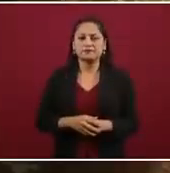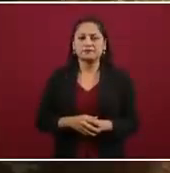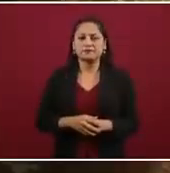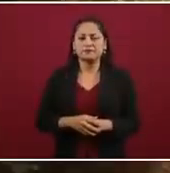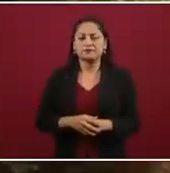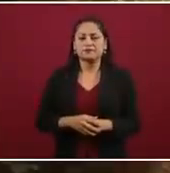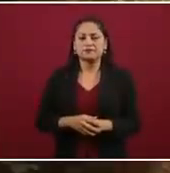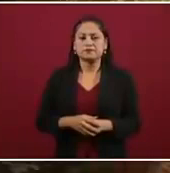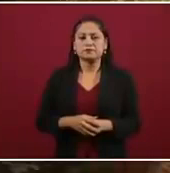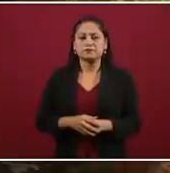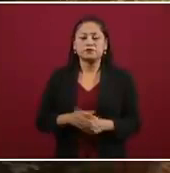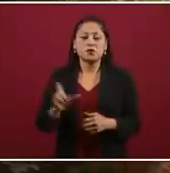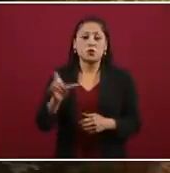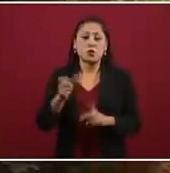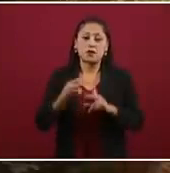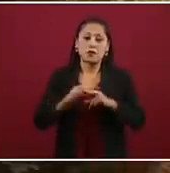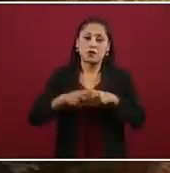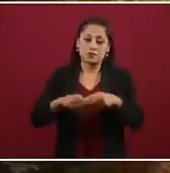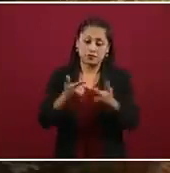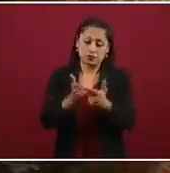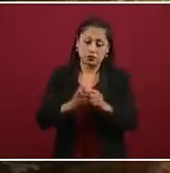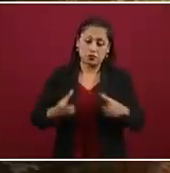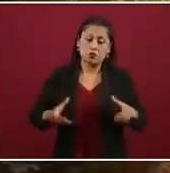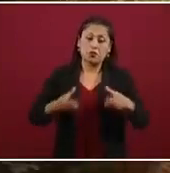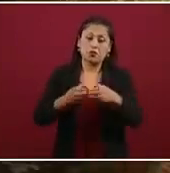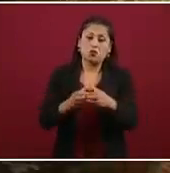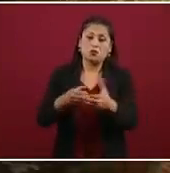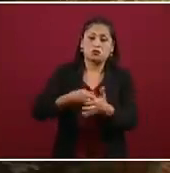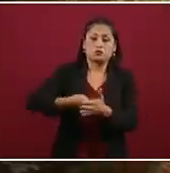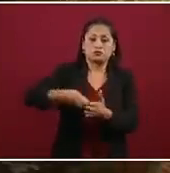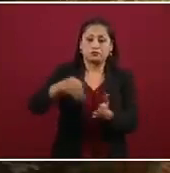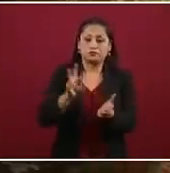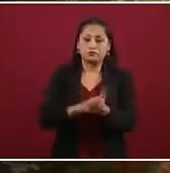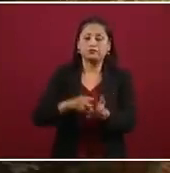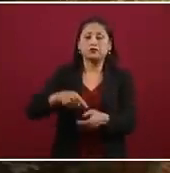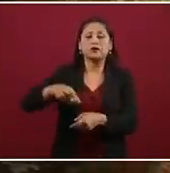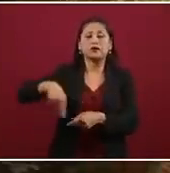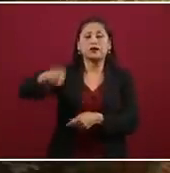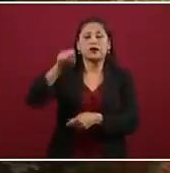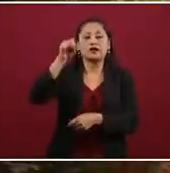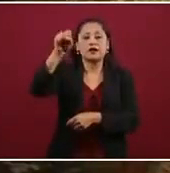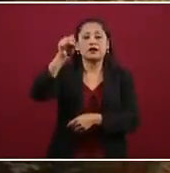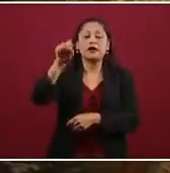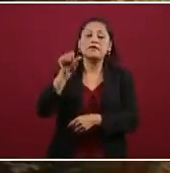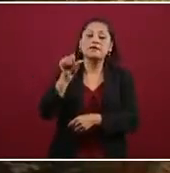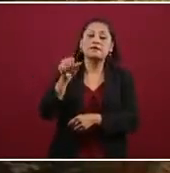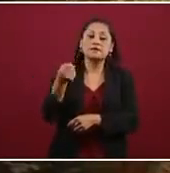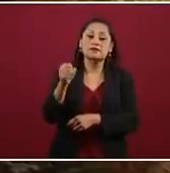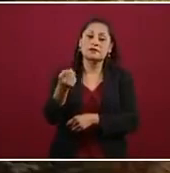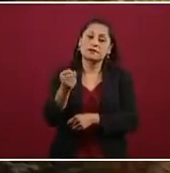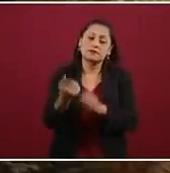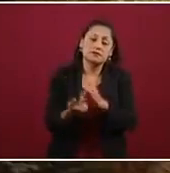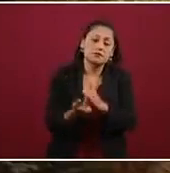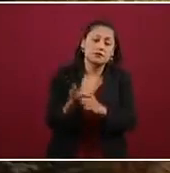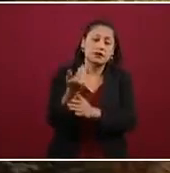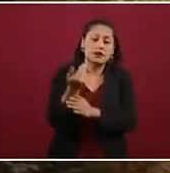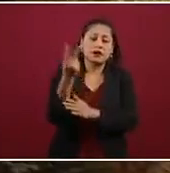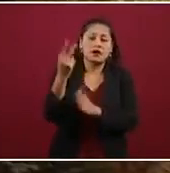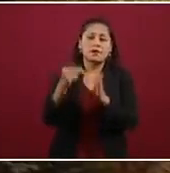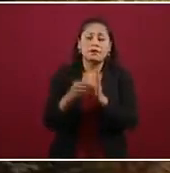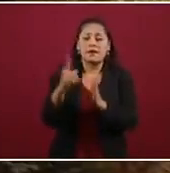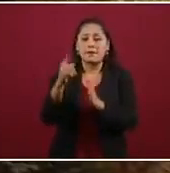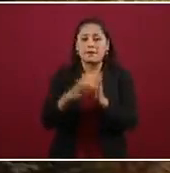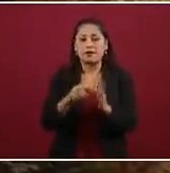La primera etapa de la gesta insurgente se dio entre el levantamiento armado de la madrugada del 16 de septiembre de 1810 y